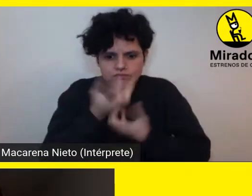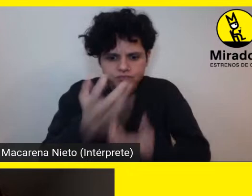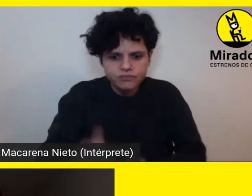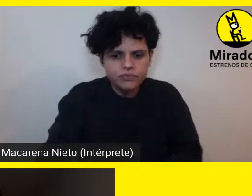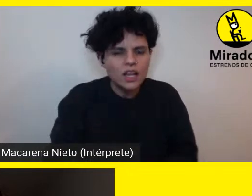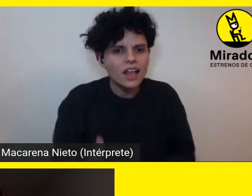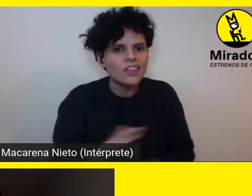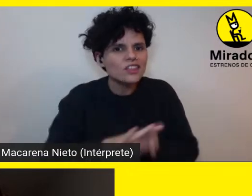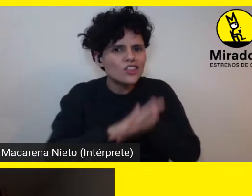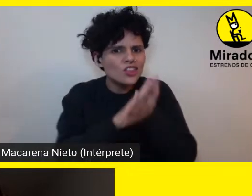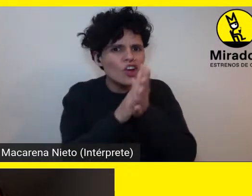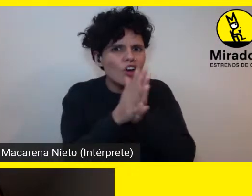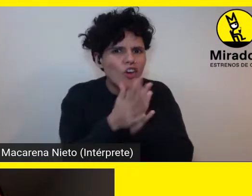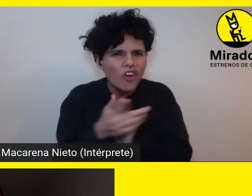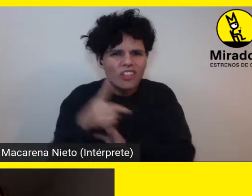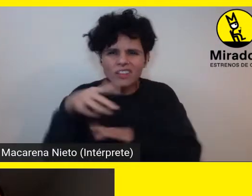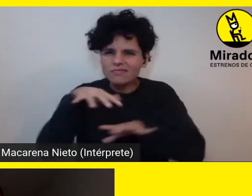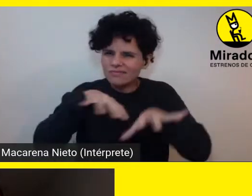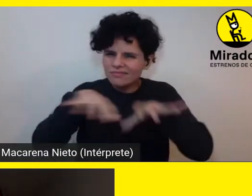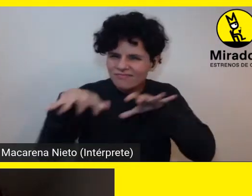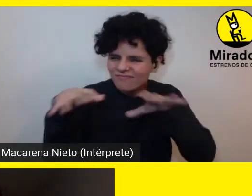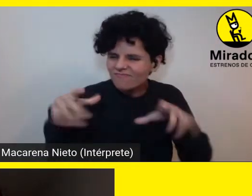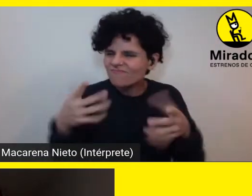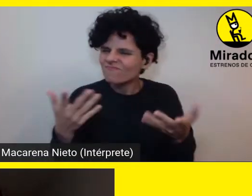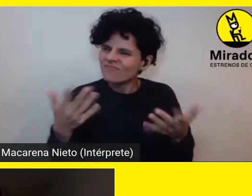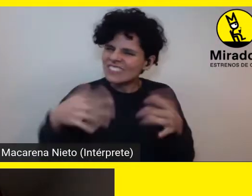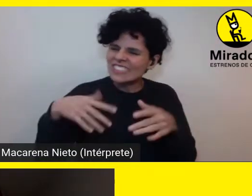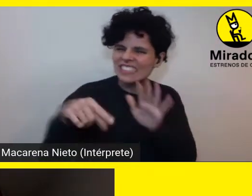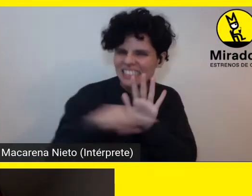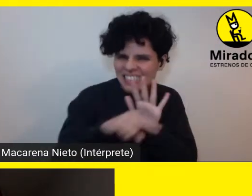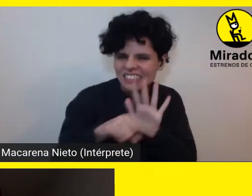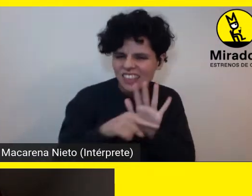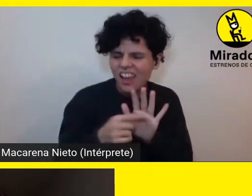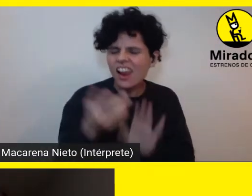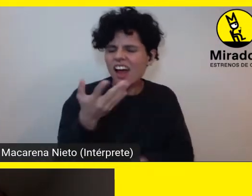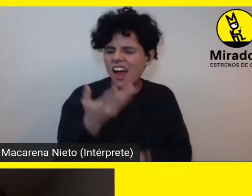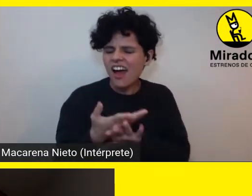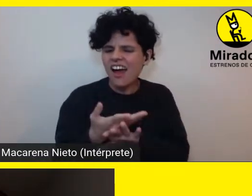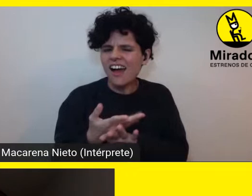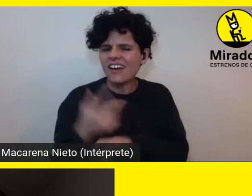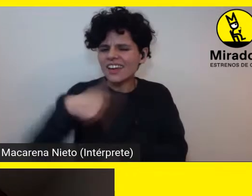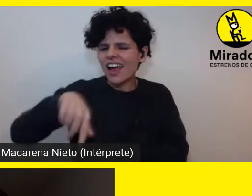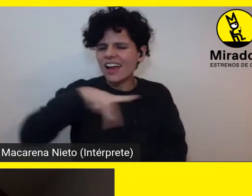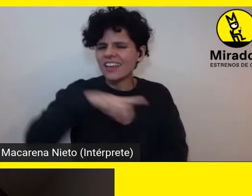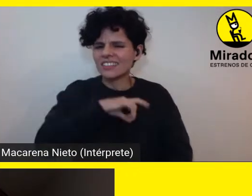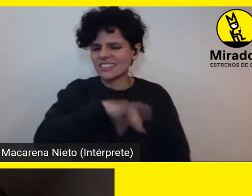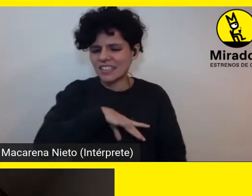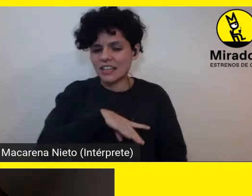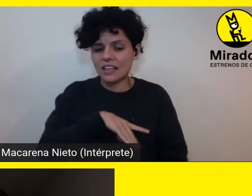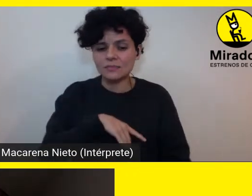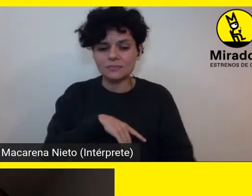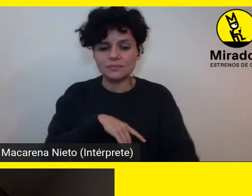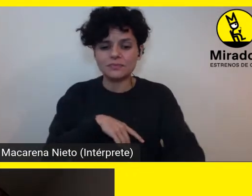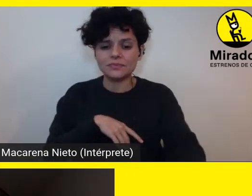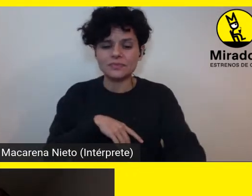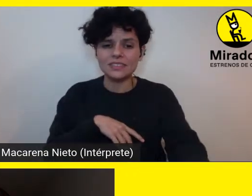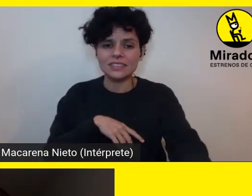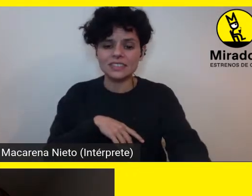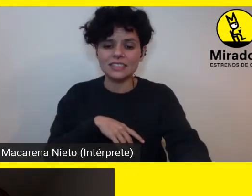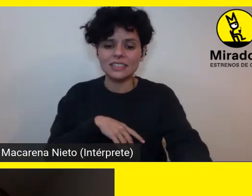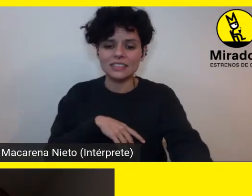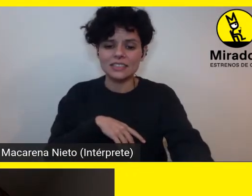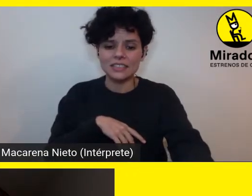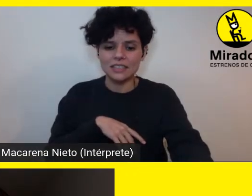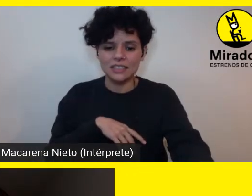en nuestro país, como ya sabemos, hace poco temas contingentes en relación al COVID. Así